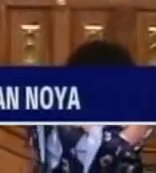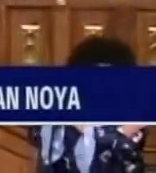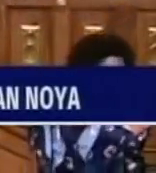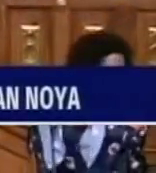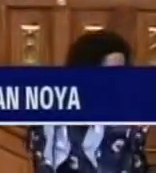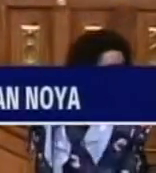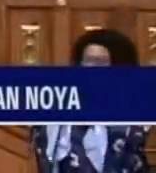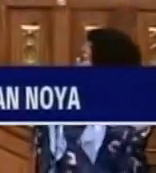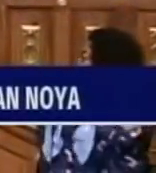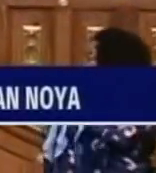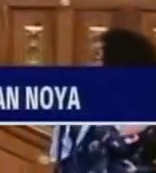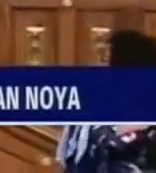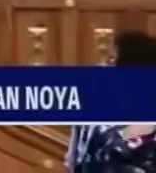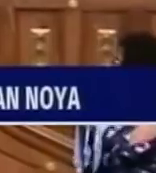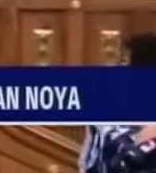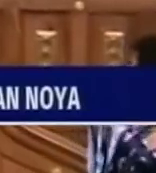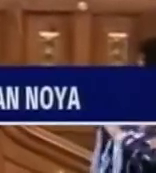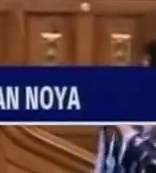Bien.